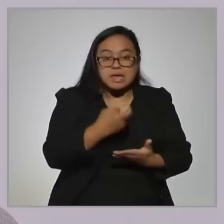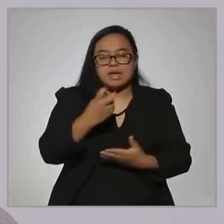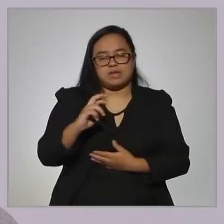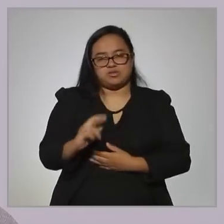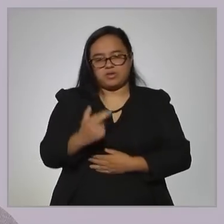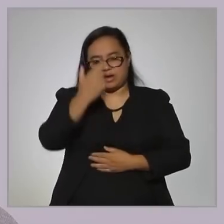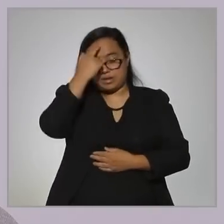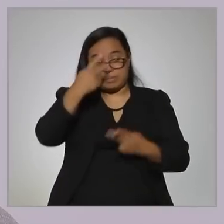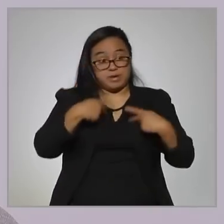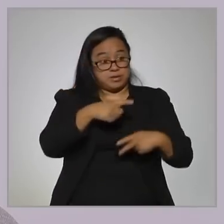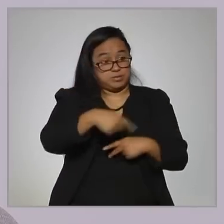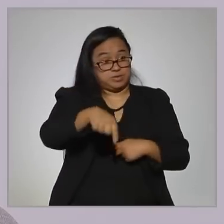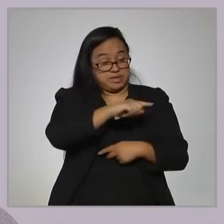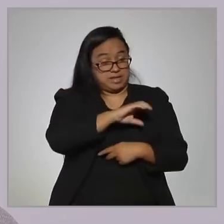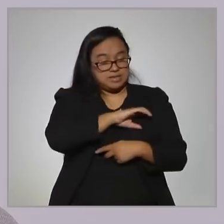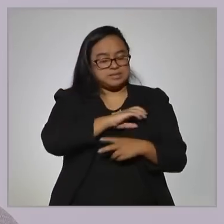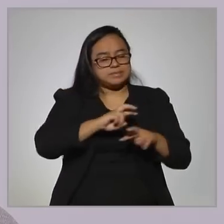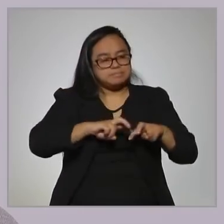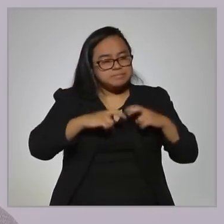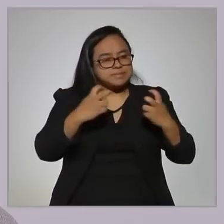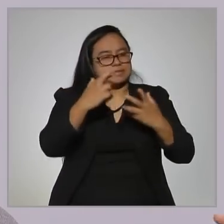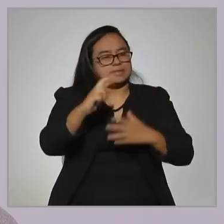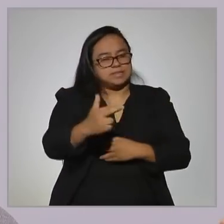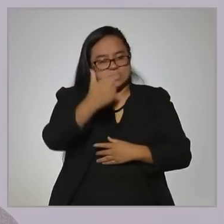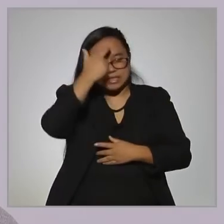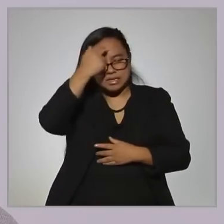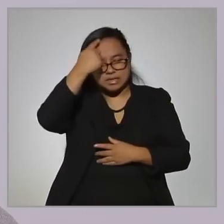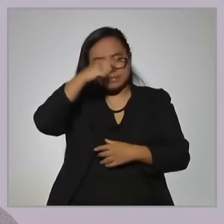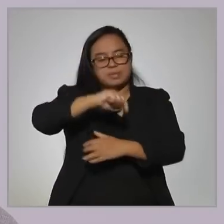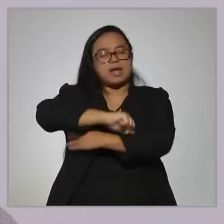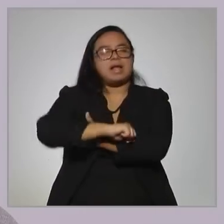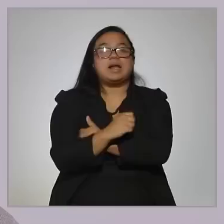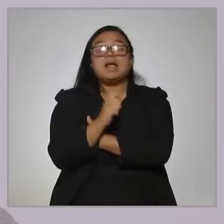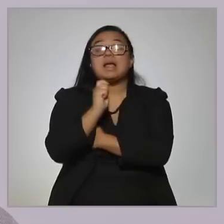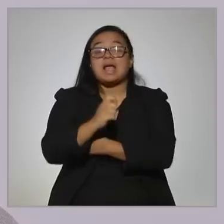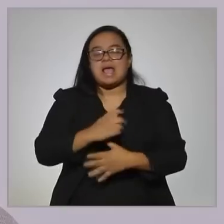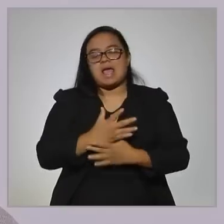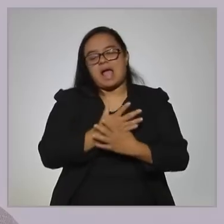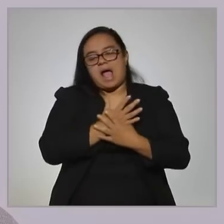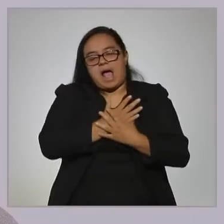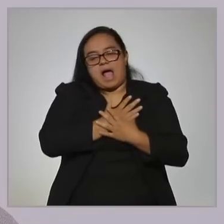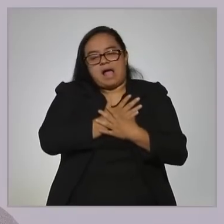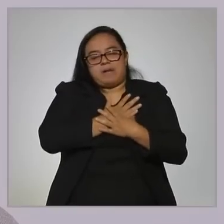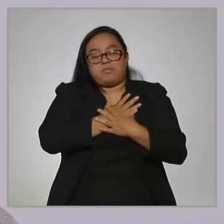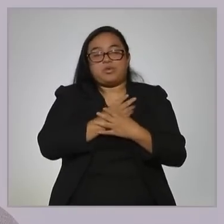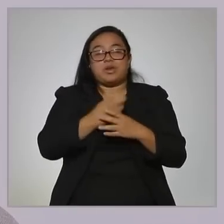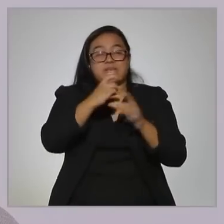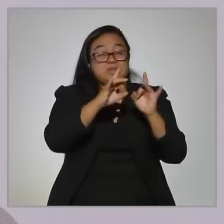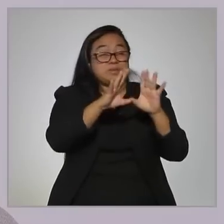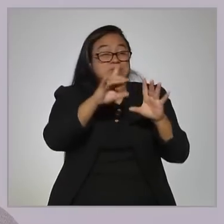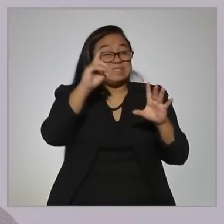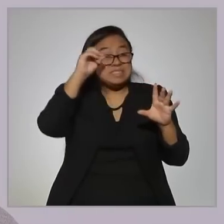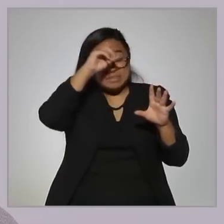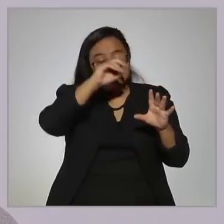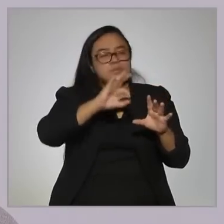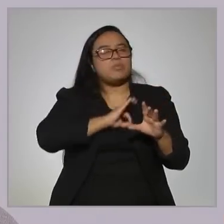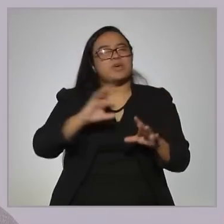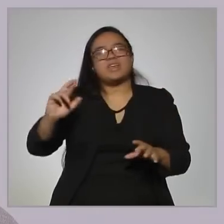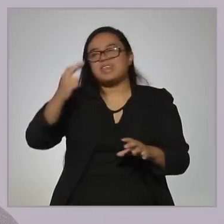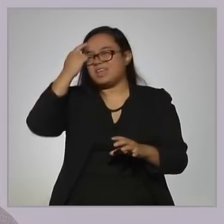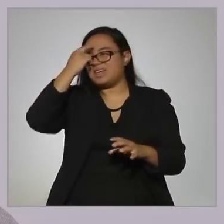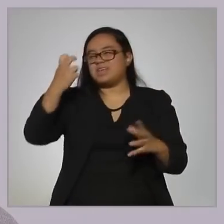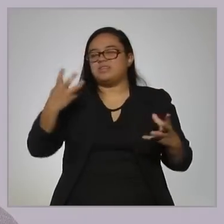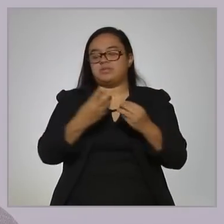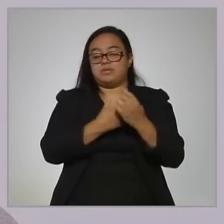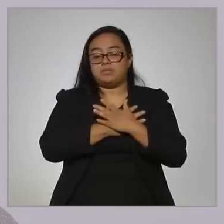recuerdos con gente querida, como para tu banco de amor, para los momentos difíciles. Ahora, también es muy dura